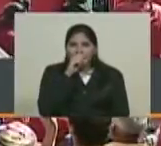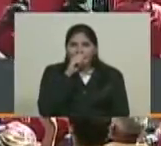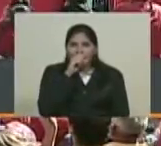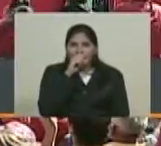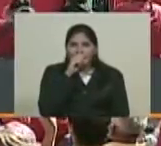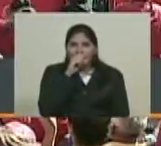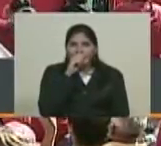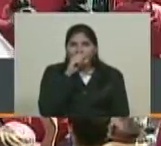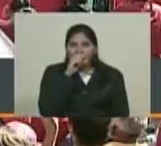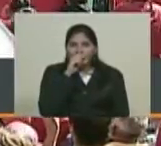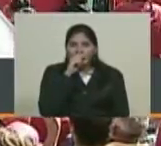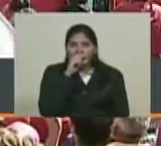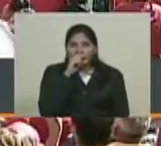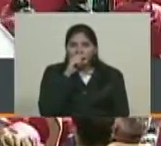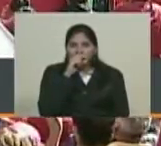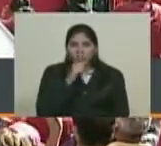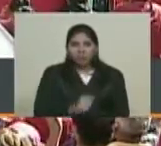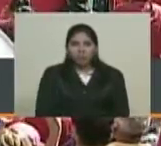Que vamos a iniciar